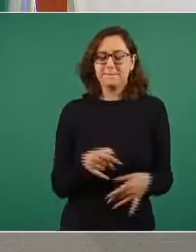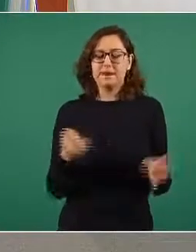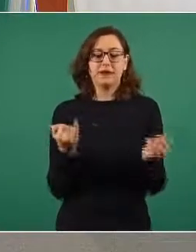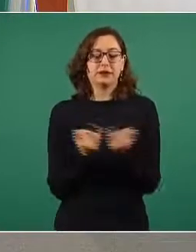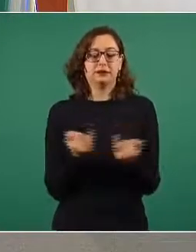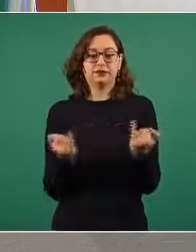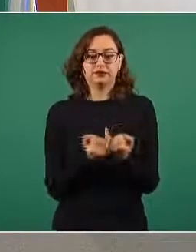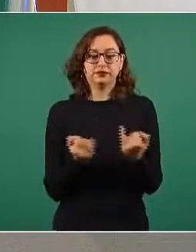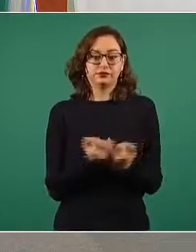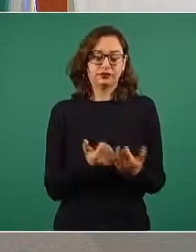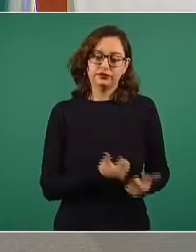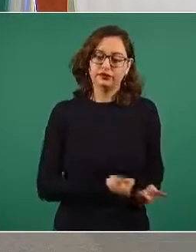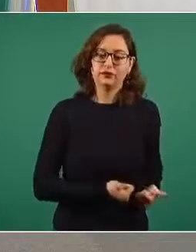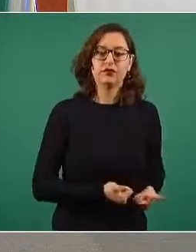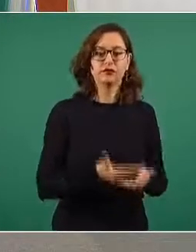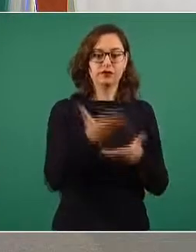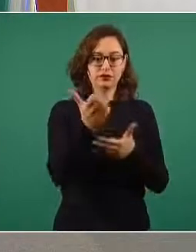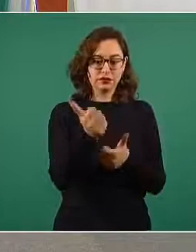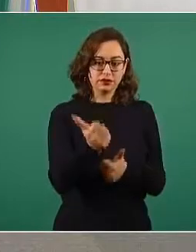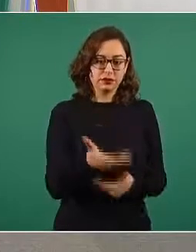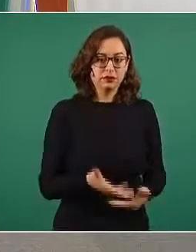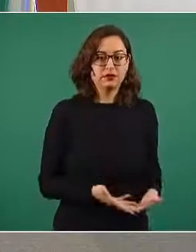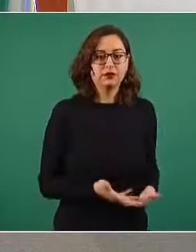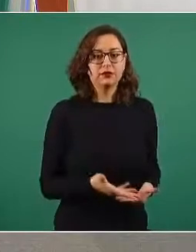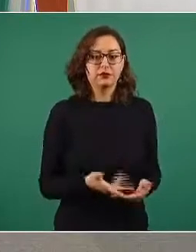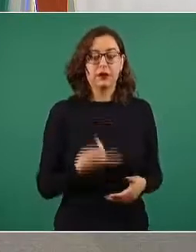pasar de un océano a otro.